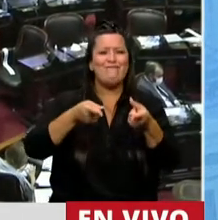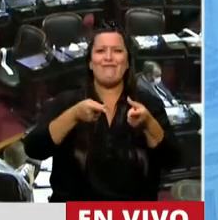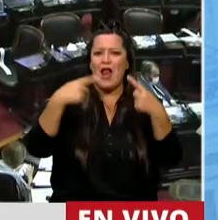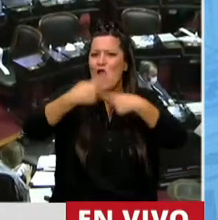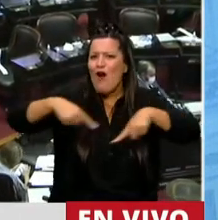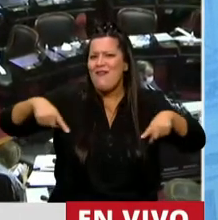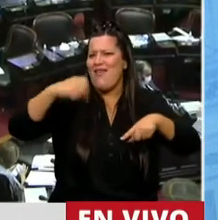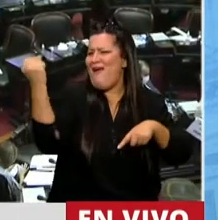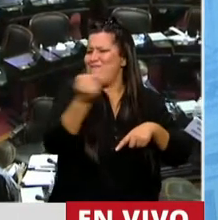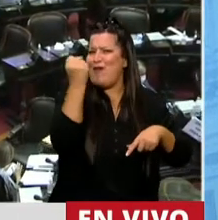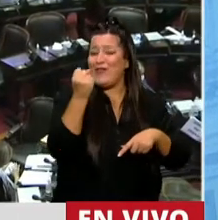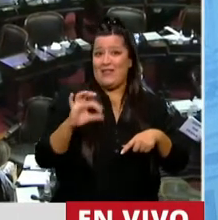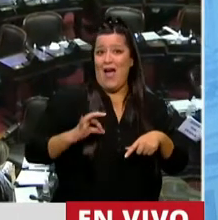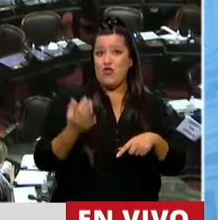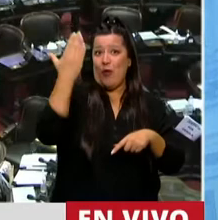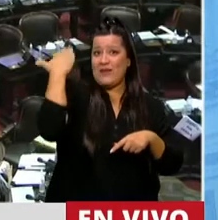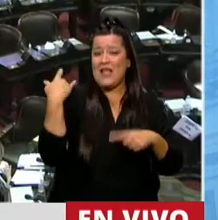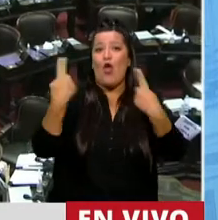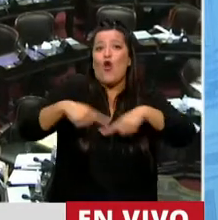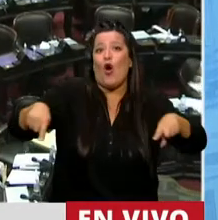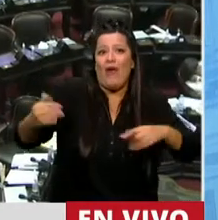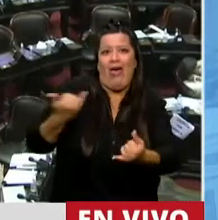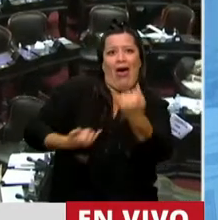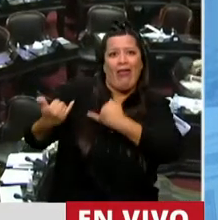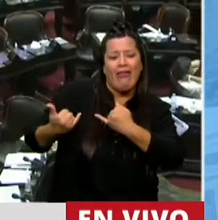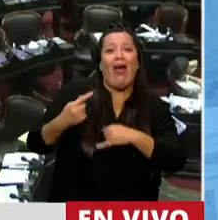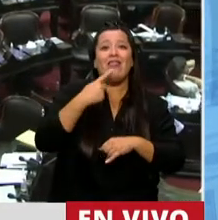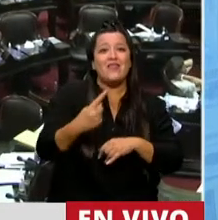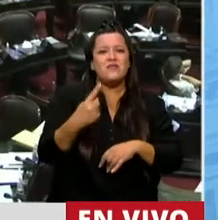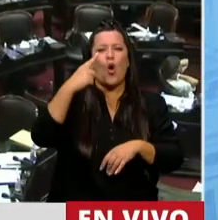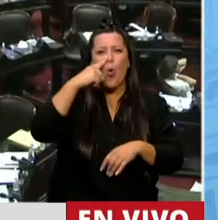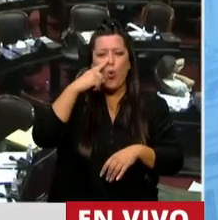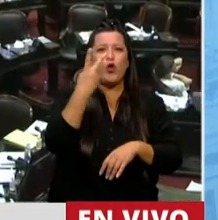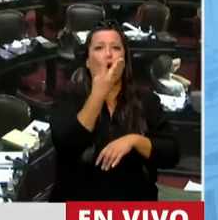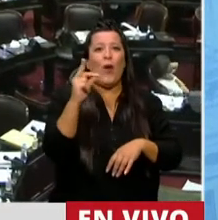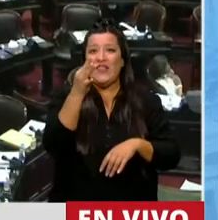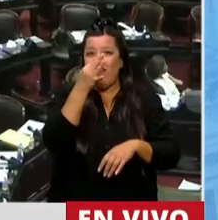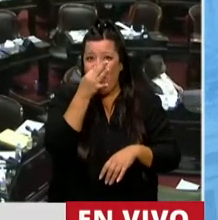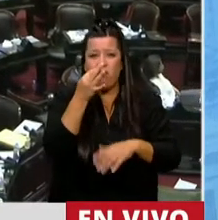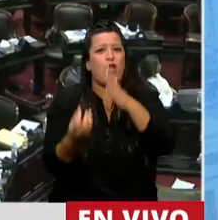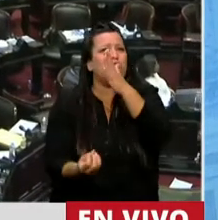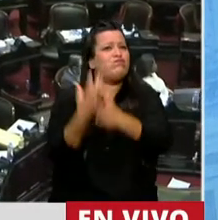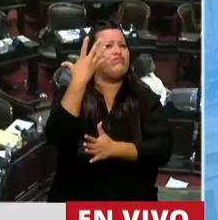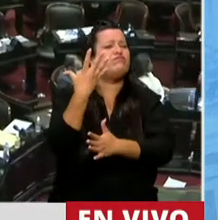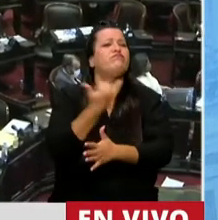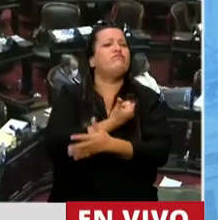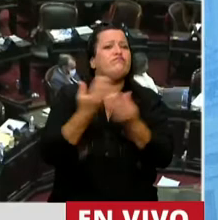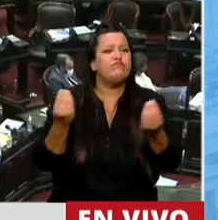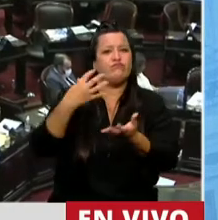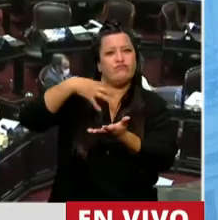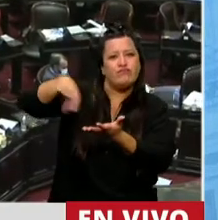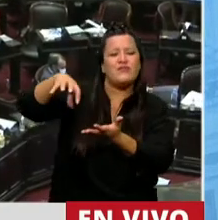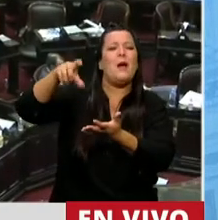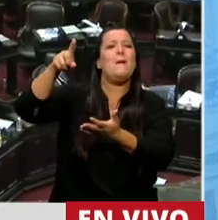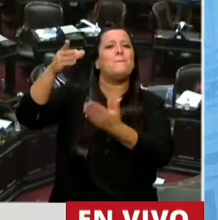importante que hemos recibido el año pasado, que en junio del 2020 se creó en el ámbito del